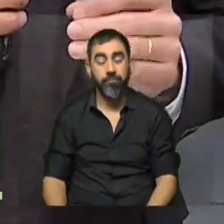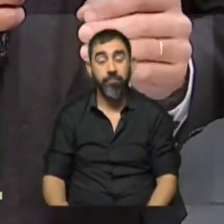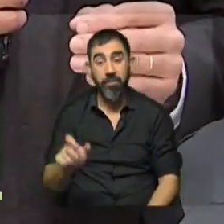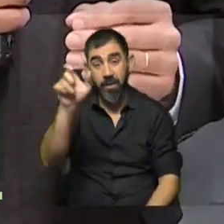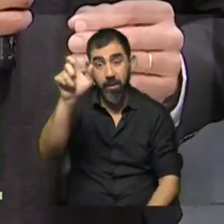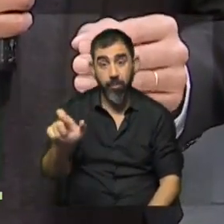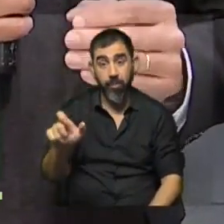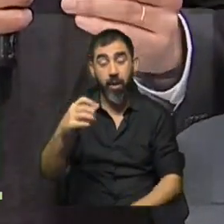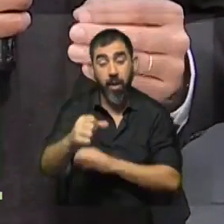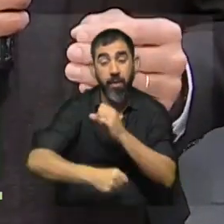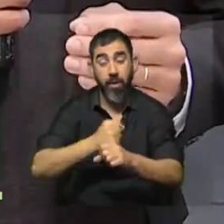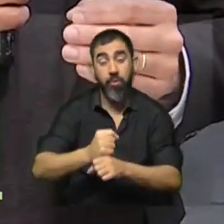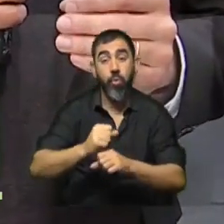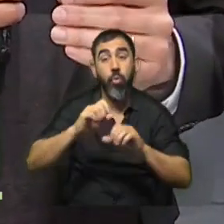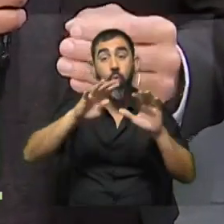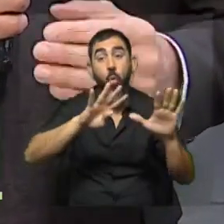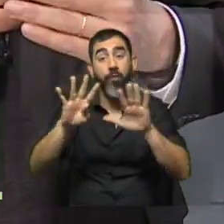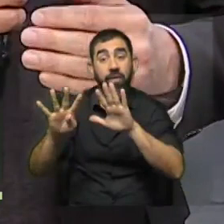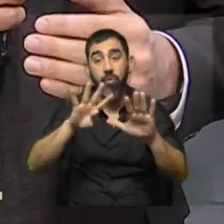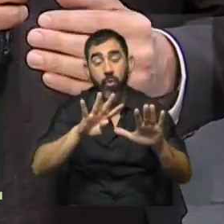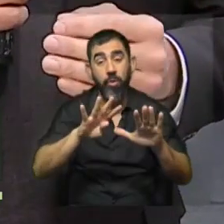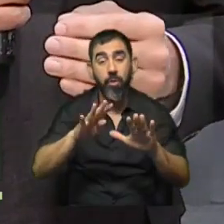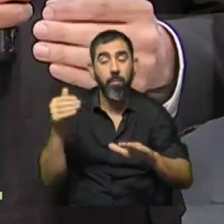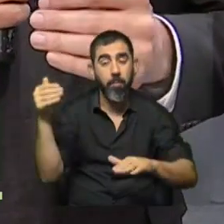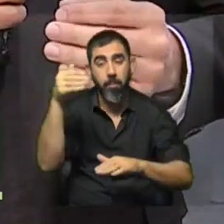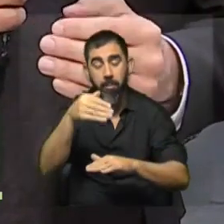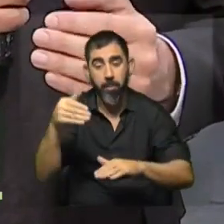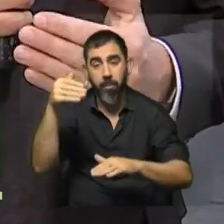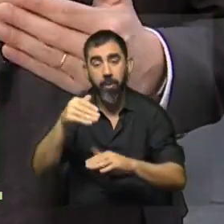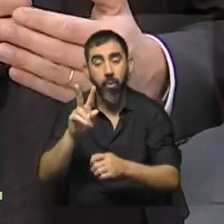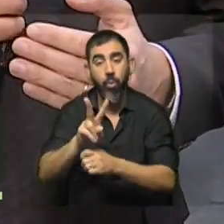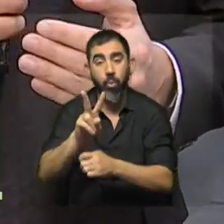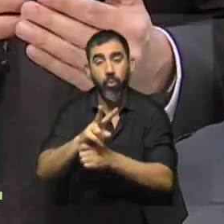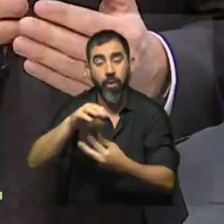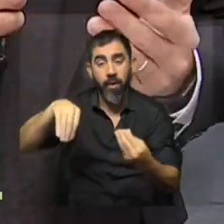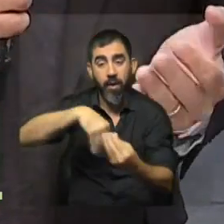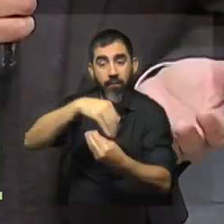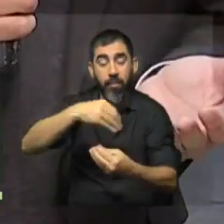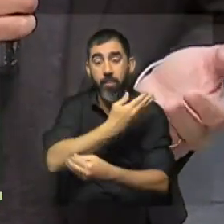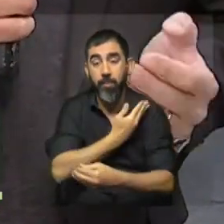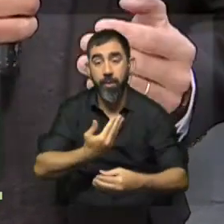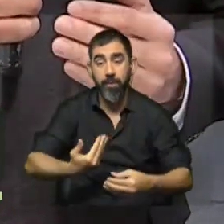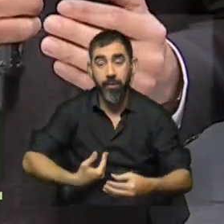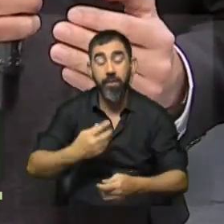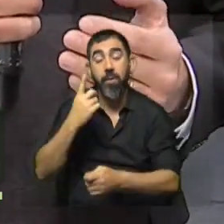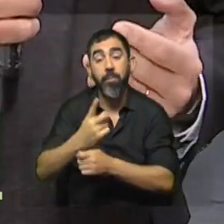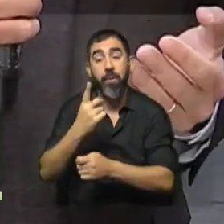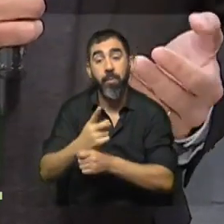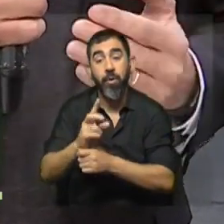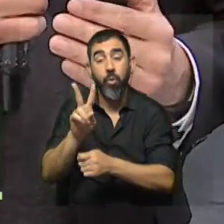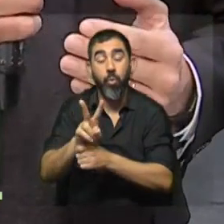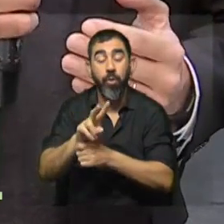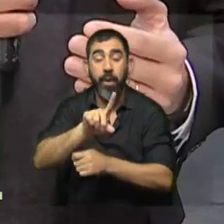Astesiano, quien desde el año 99 participa de la custodia de la familia del presidente, en primera instancia del